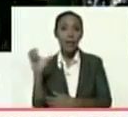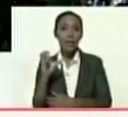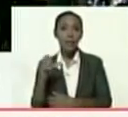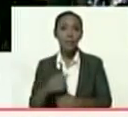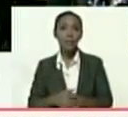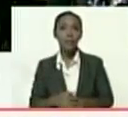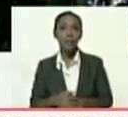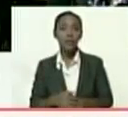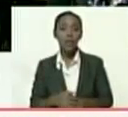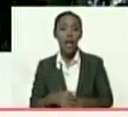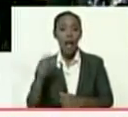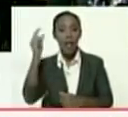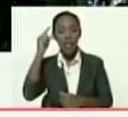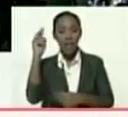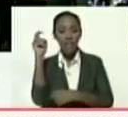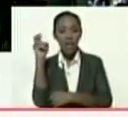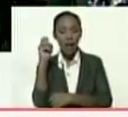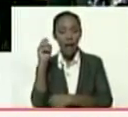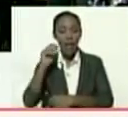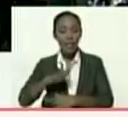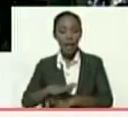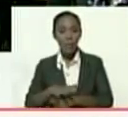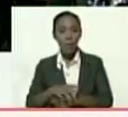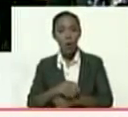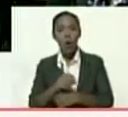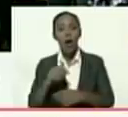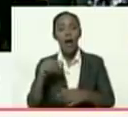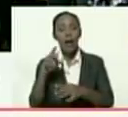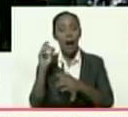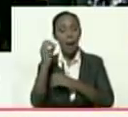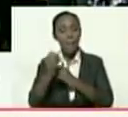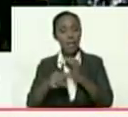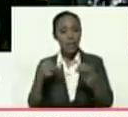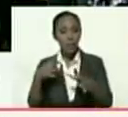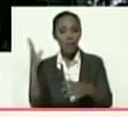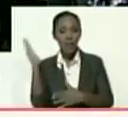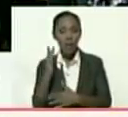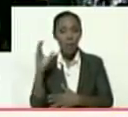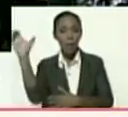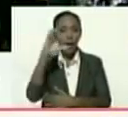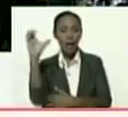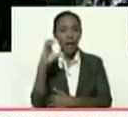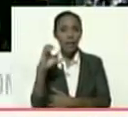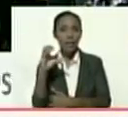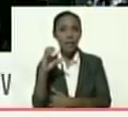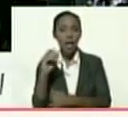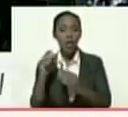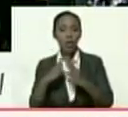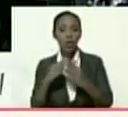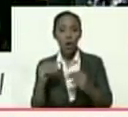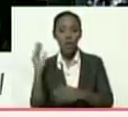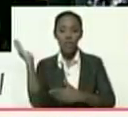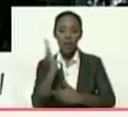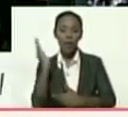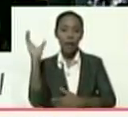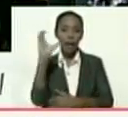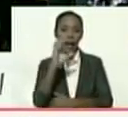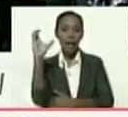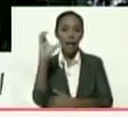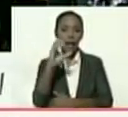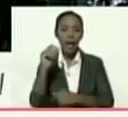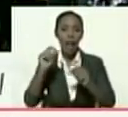El día viernes estaremos en Amazonas temprano. ¿Para dónde venimos? Para Caracas. Y estaremos en La